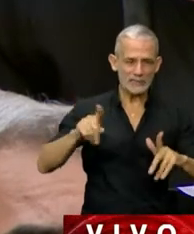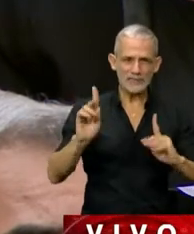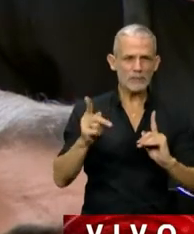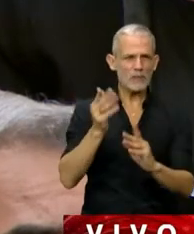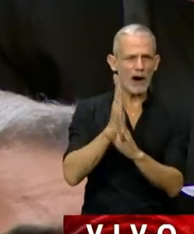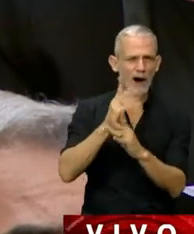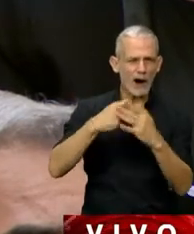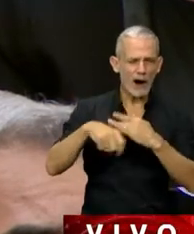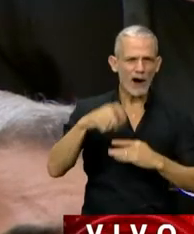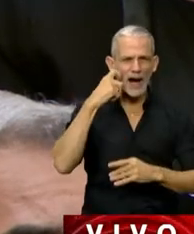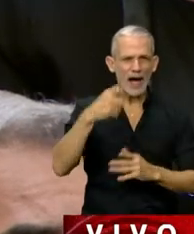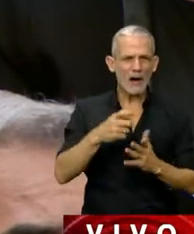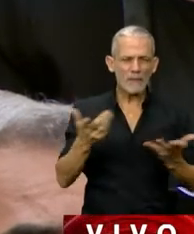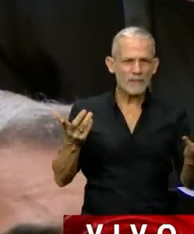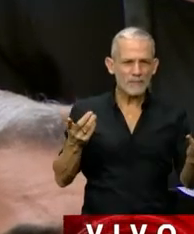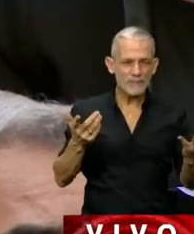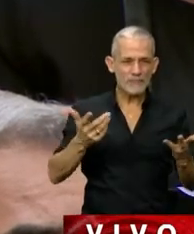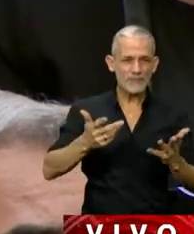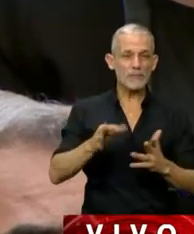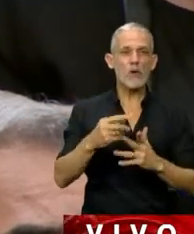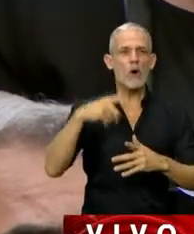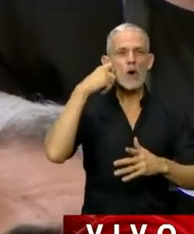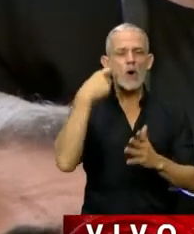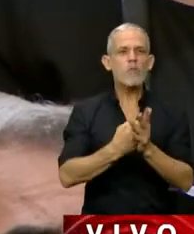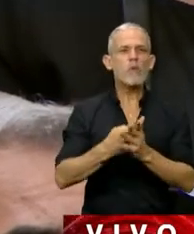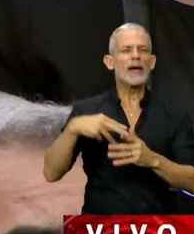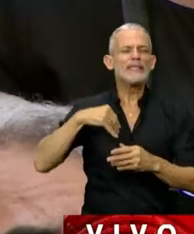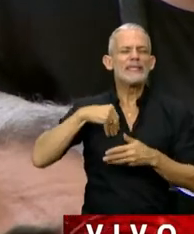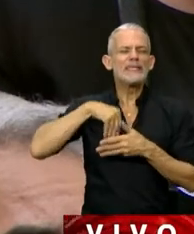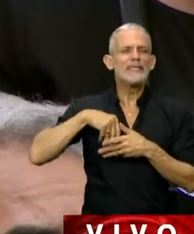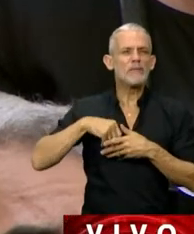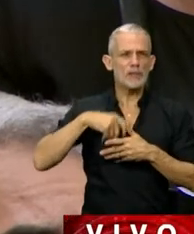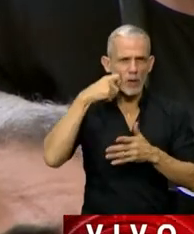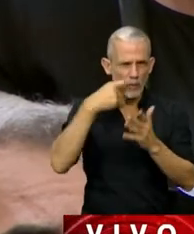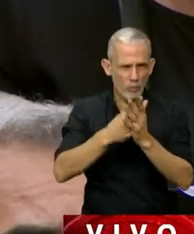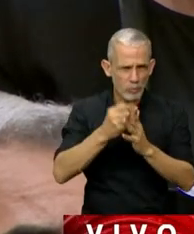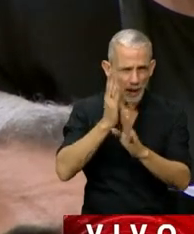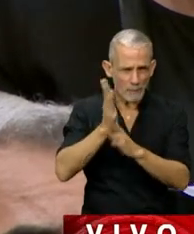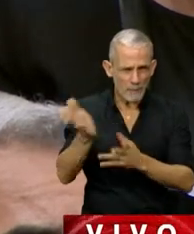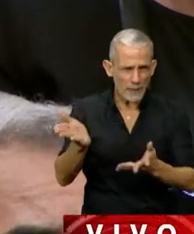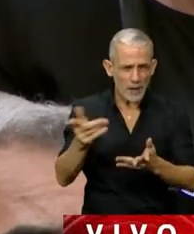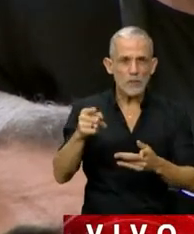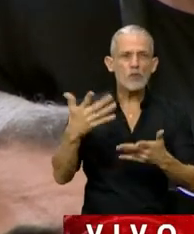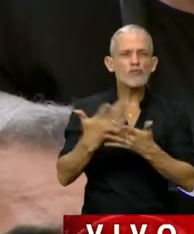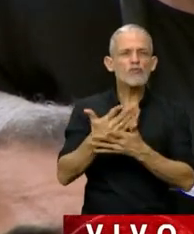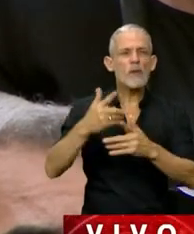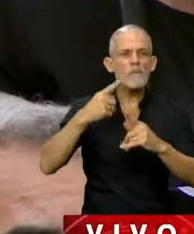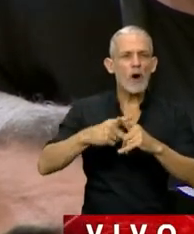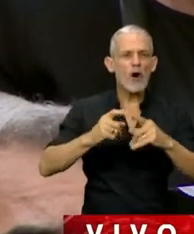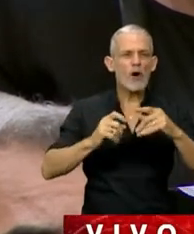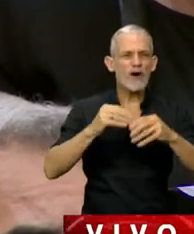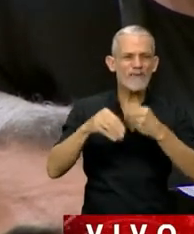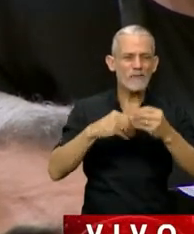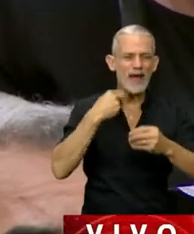hicieron, habiendo derivado después en la violación de la intimidad de ellos que son víctimas de esta situación y